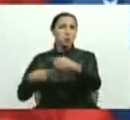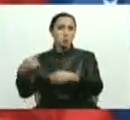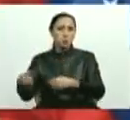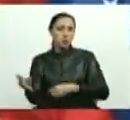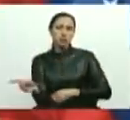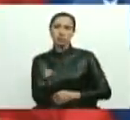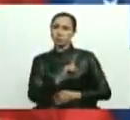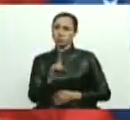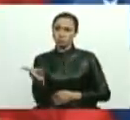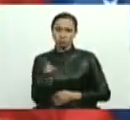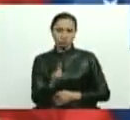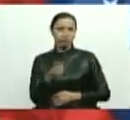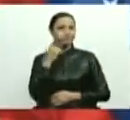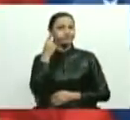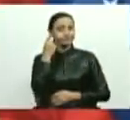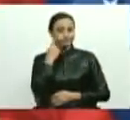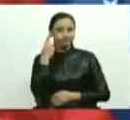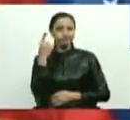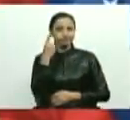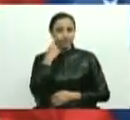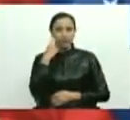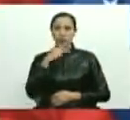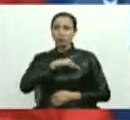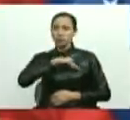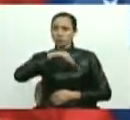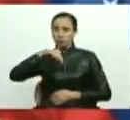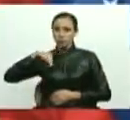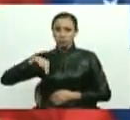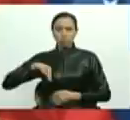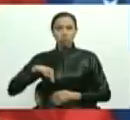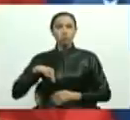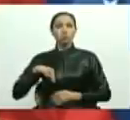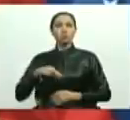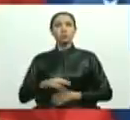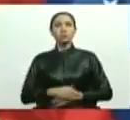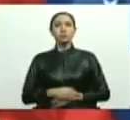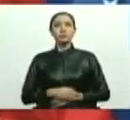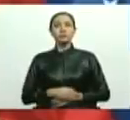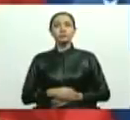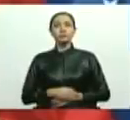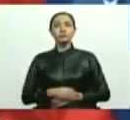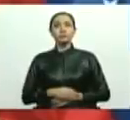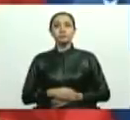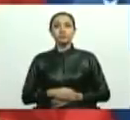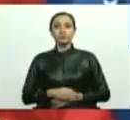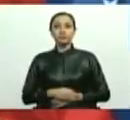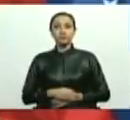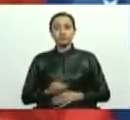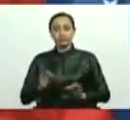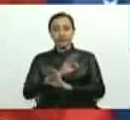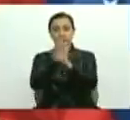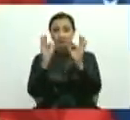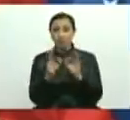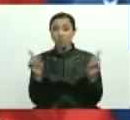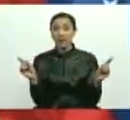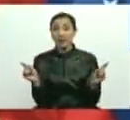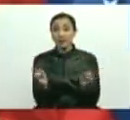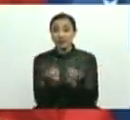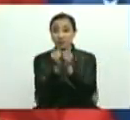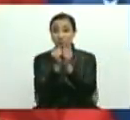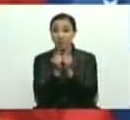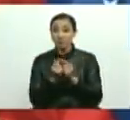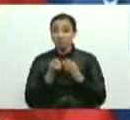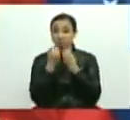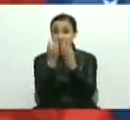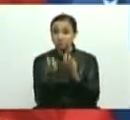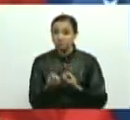contrario. Vean todo lo que aquí hemos venido de manera muy resumida transmitiendo.